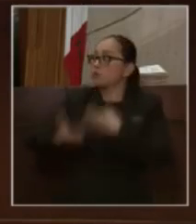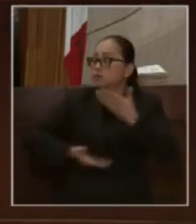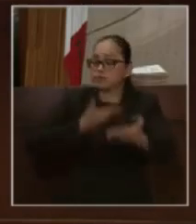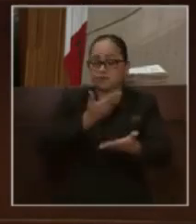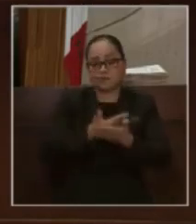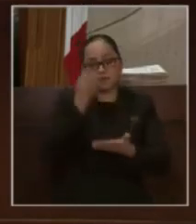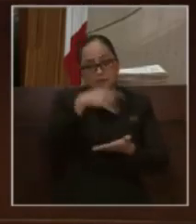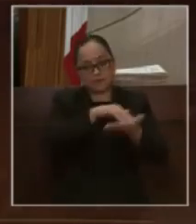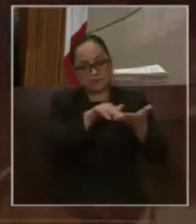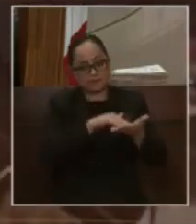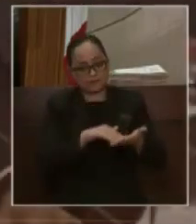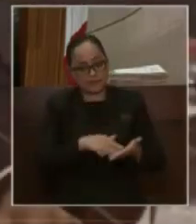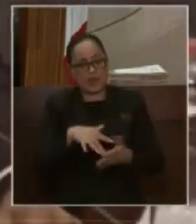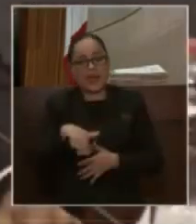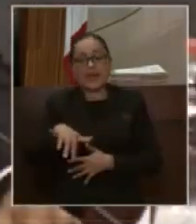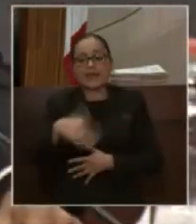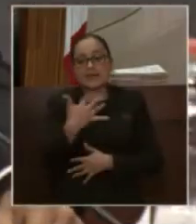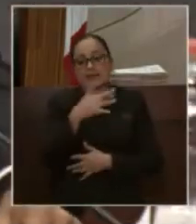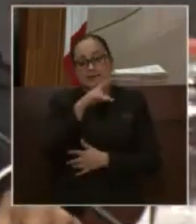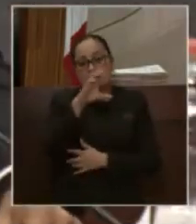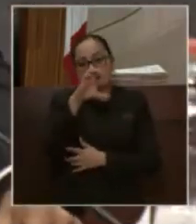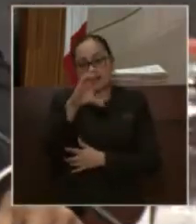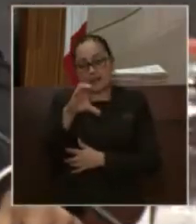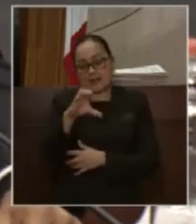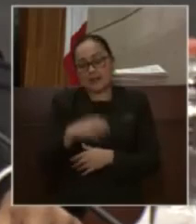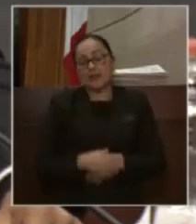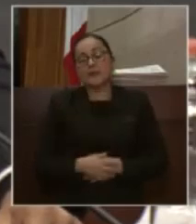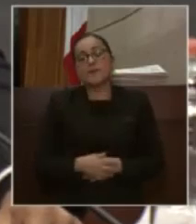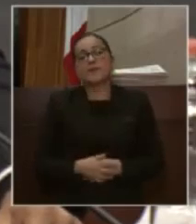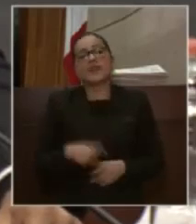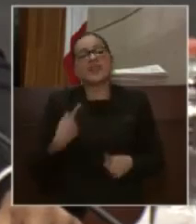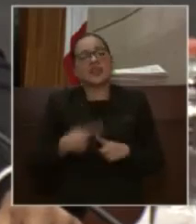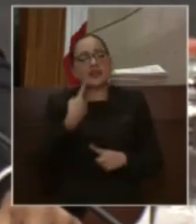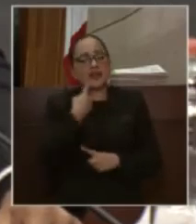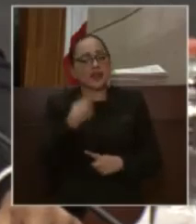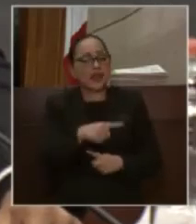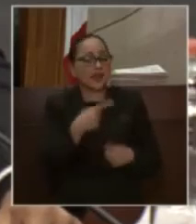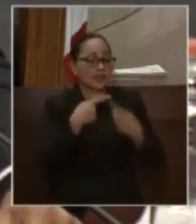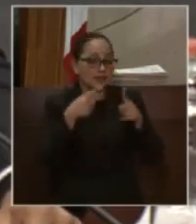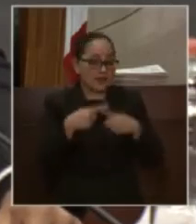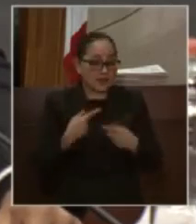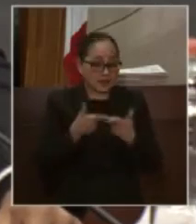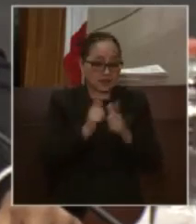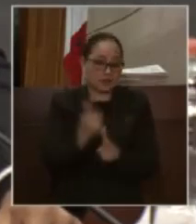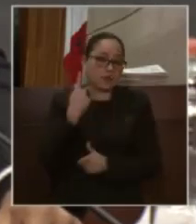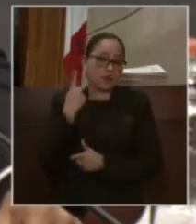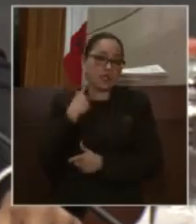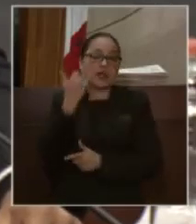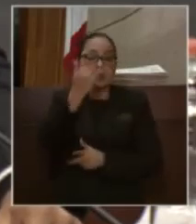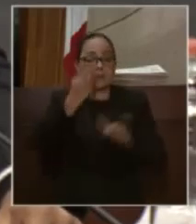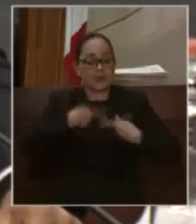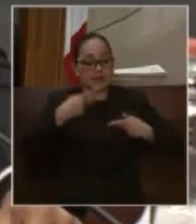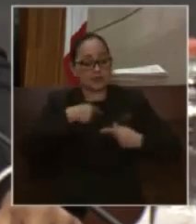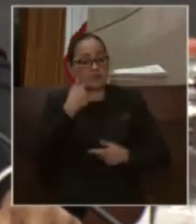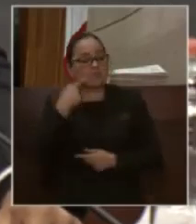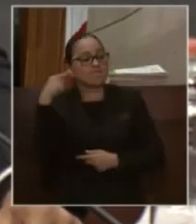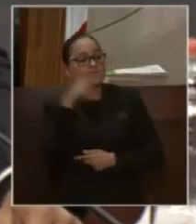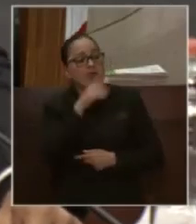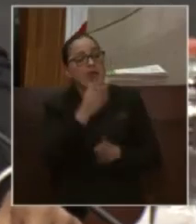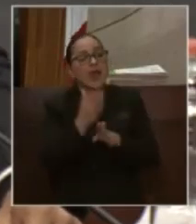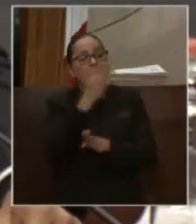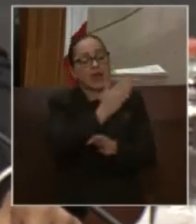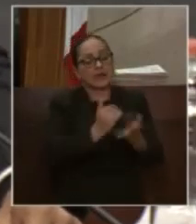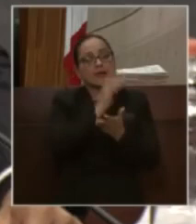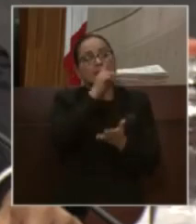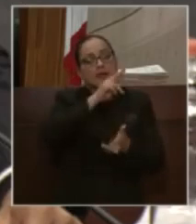resolución correspondientes a 15 recursos de reconsideración interpuestos por distintos partidos y ciudadanos a fin de impugnar la sentencia